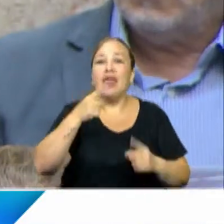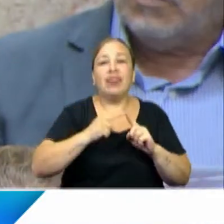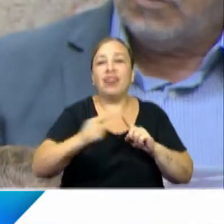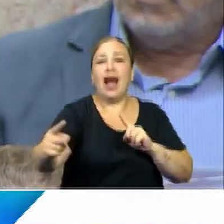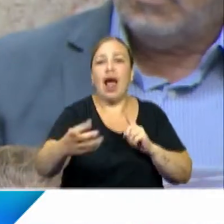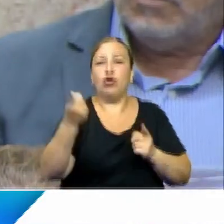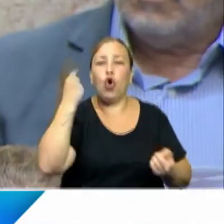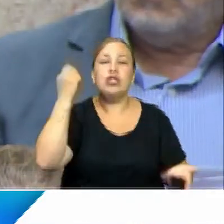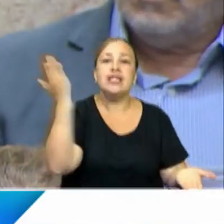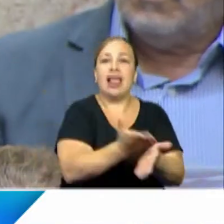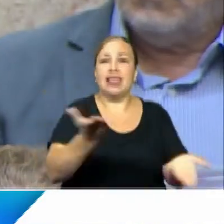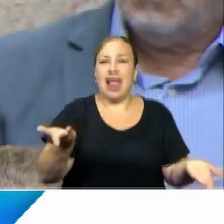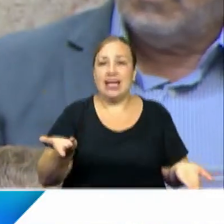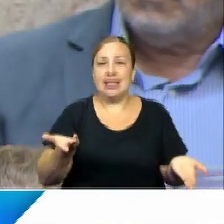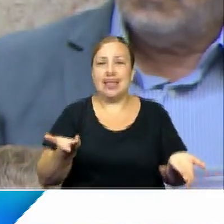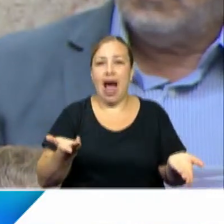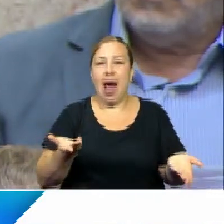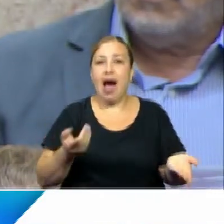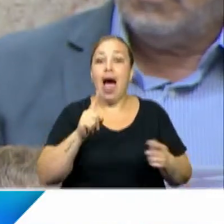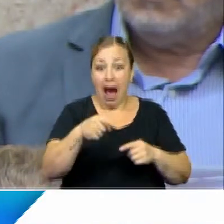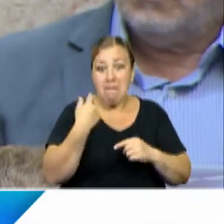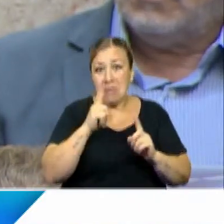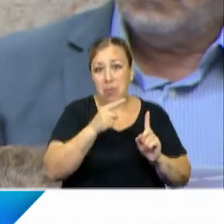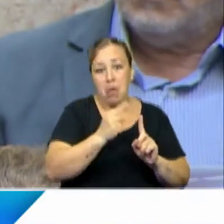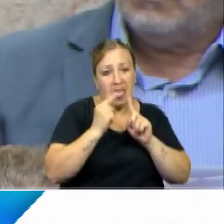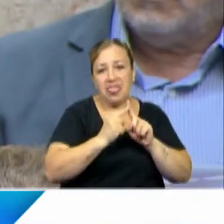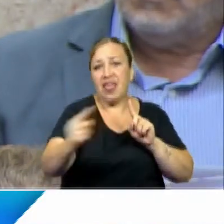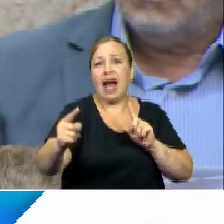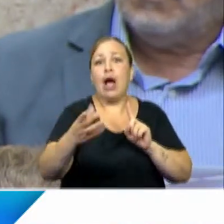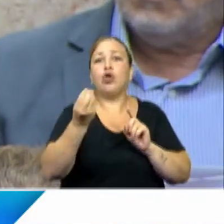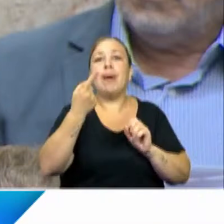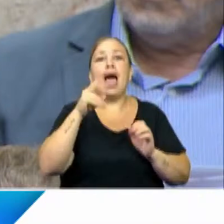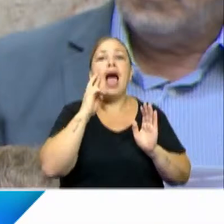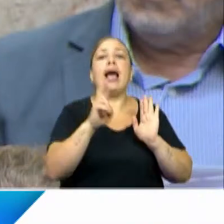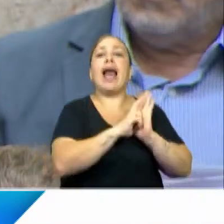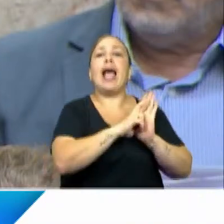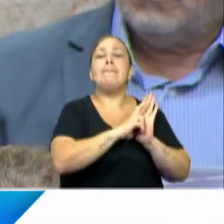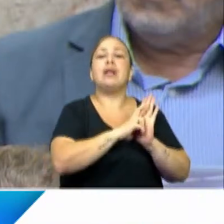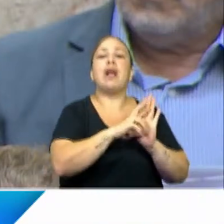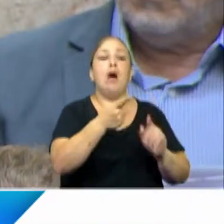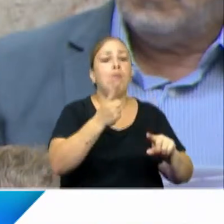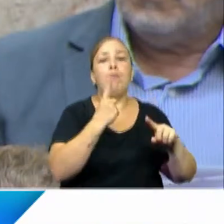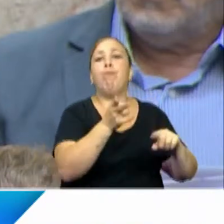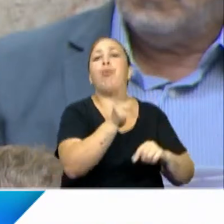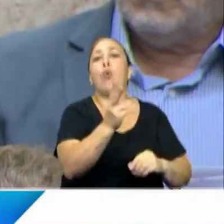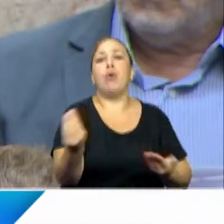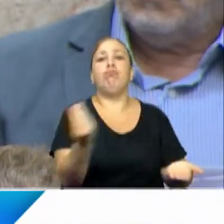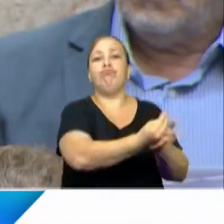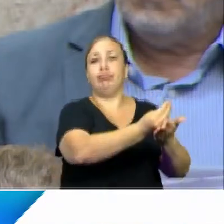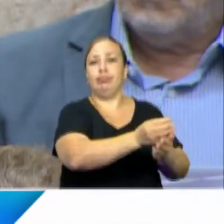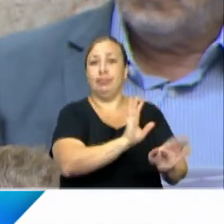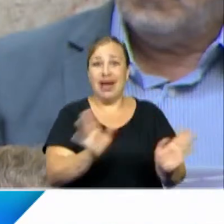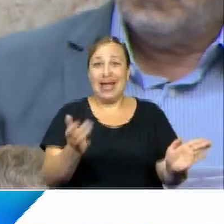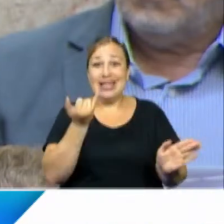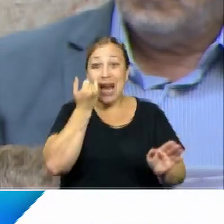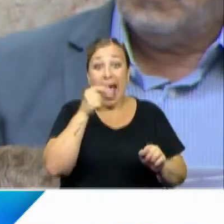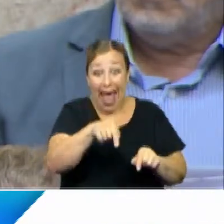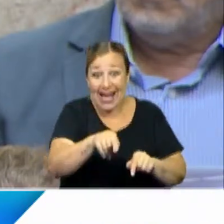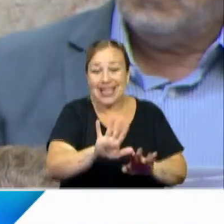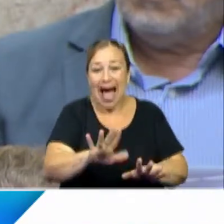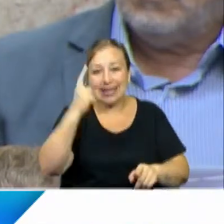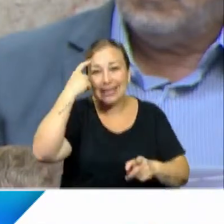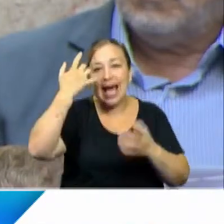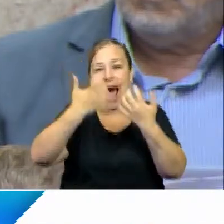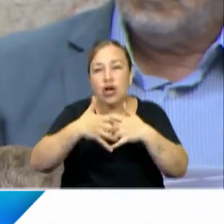en consecuencia pasaríamos directamente al régimen de inhabilitación. Y esto sería lo razonable y